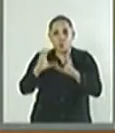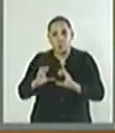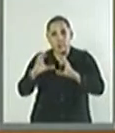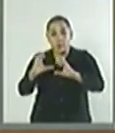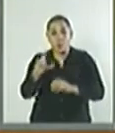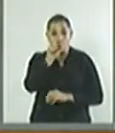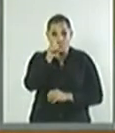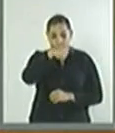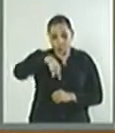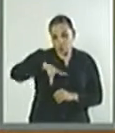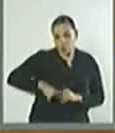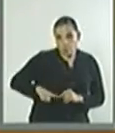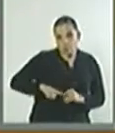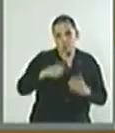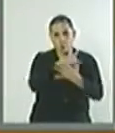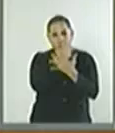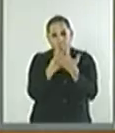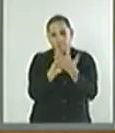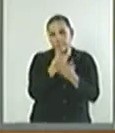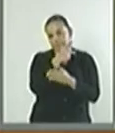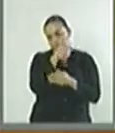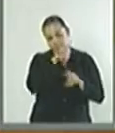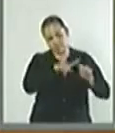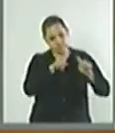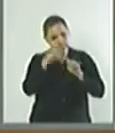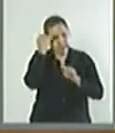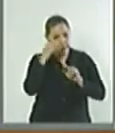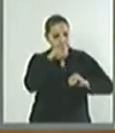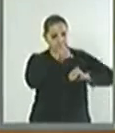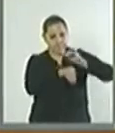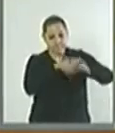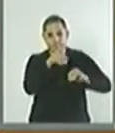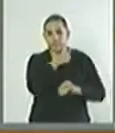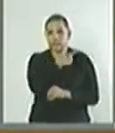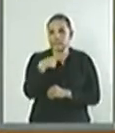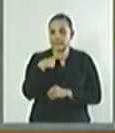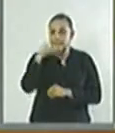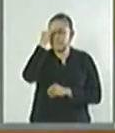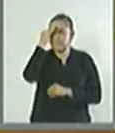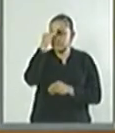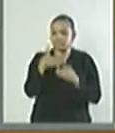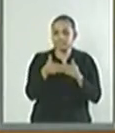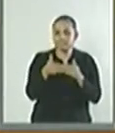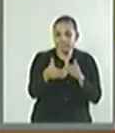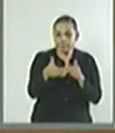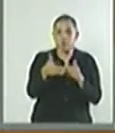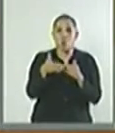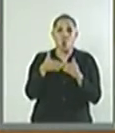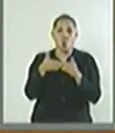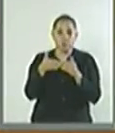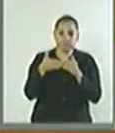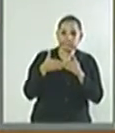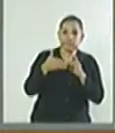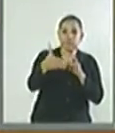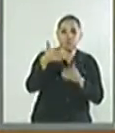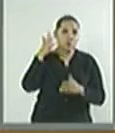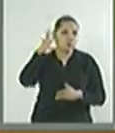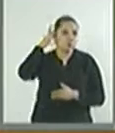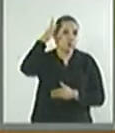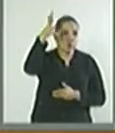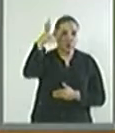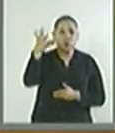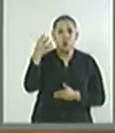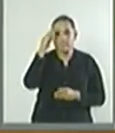política pública se incluya el elemento ecológico que asegure su sustento a corto, mediano y largo plazos. El